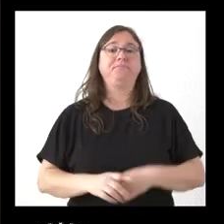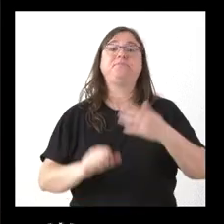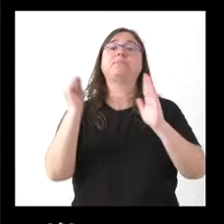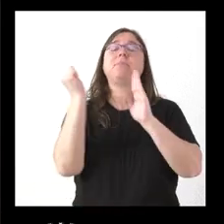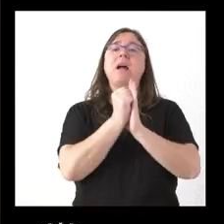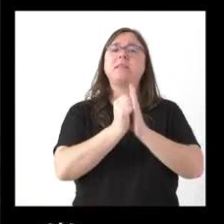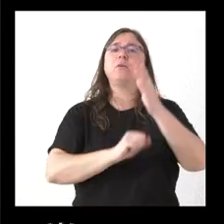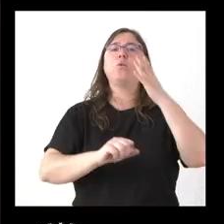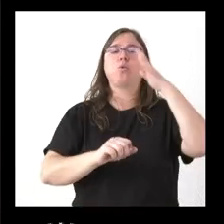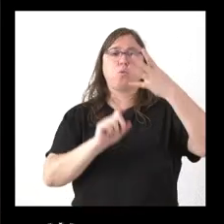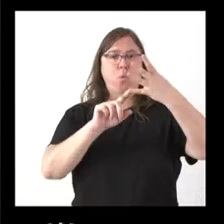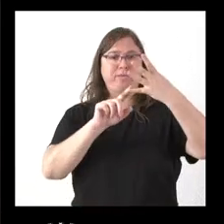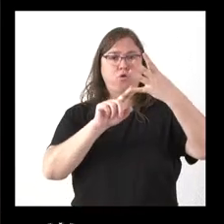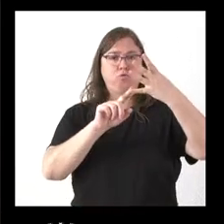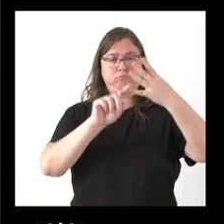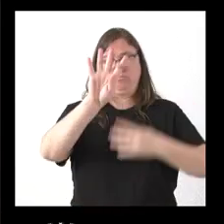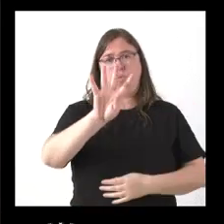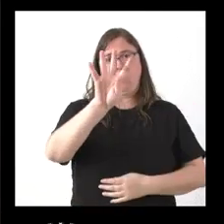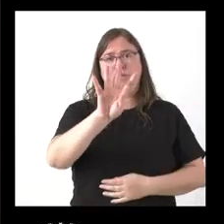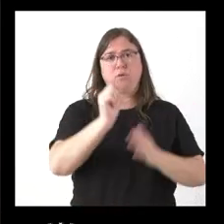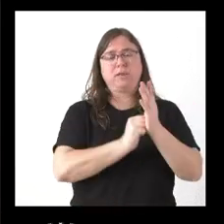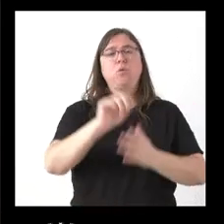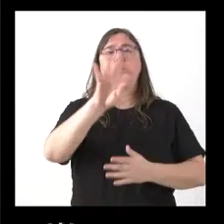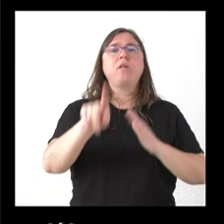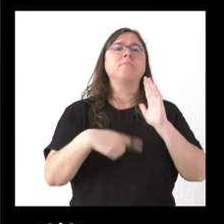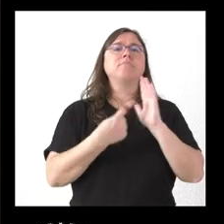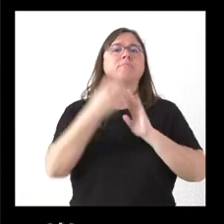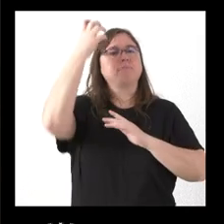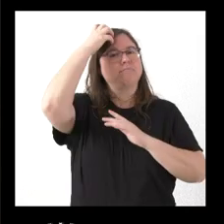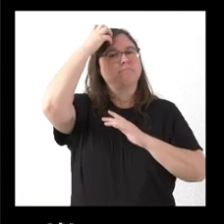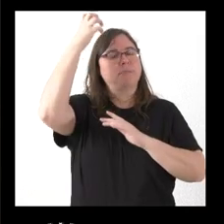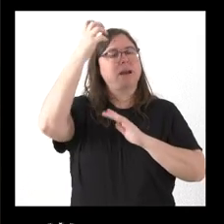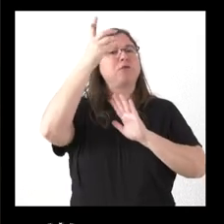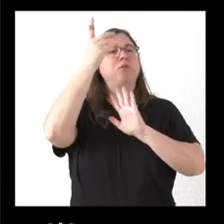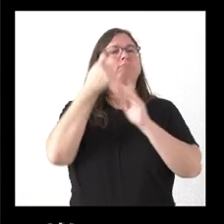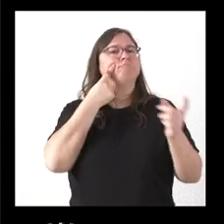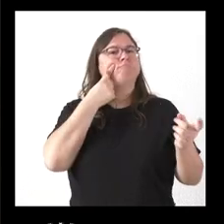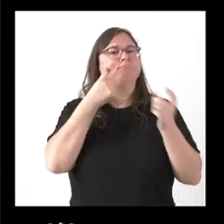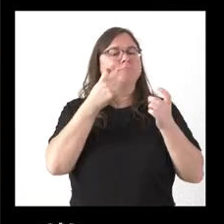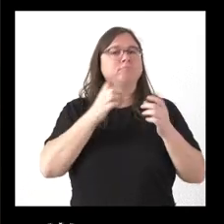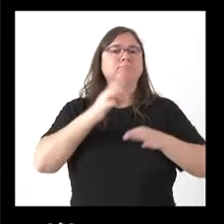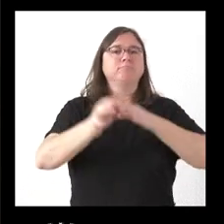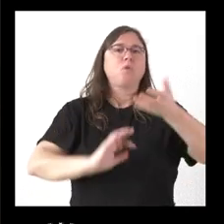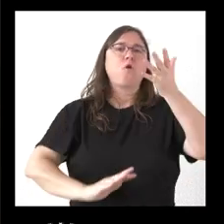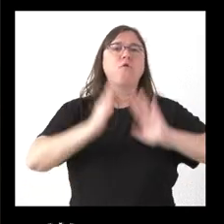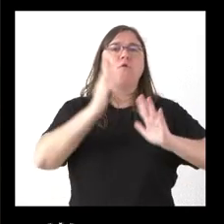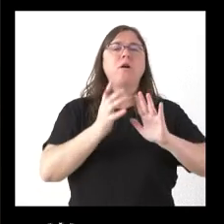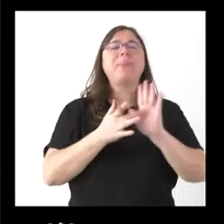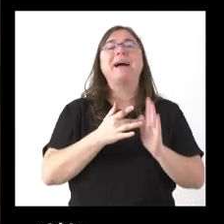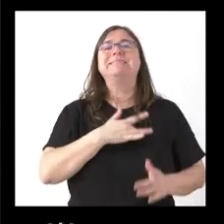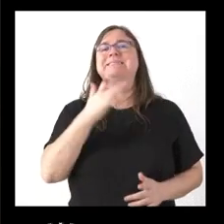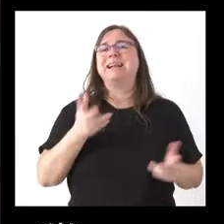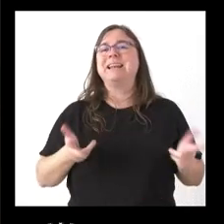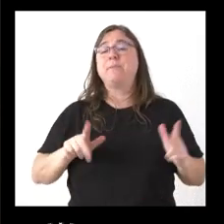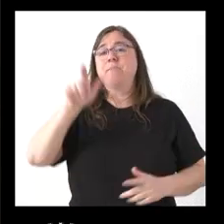decreto ley dentro de el decreto que regula el operativo de incendios forestales establece una exención a los